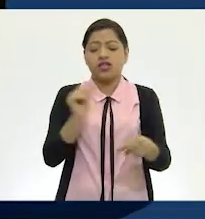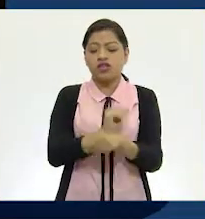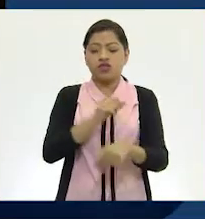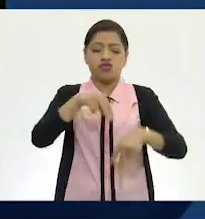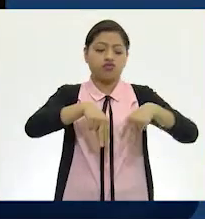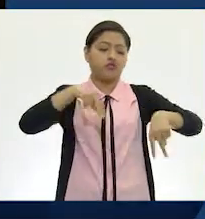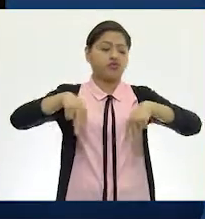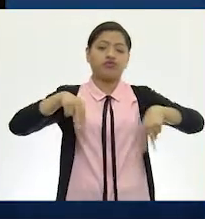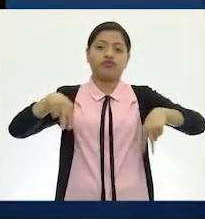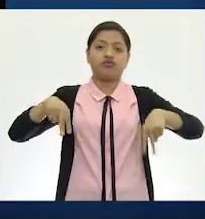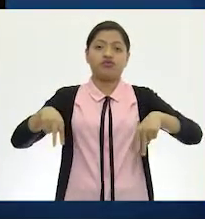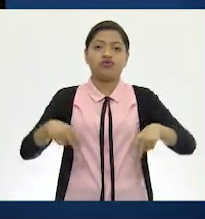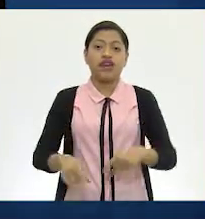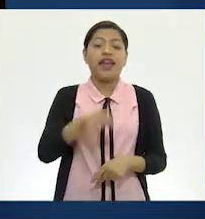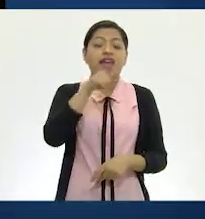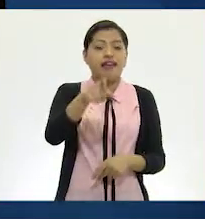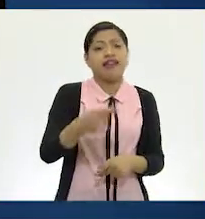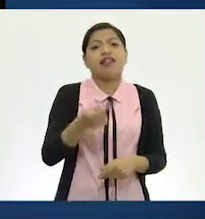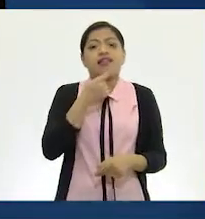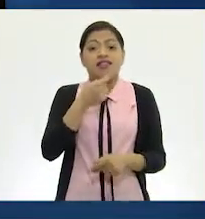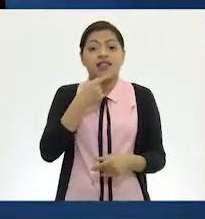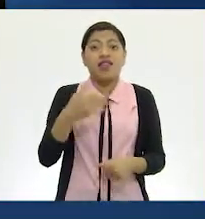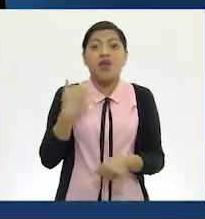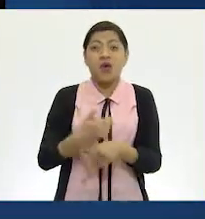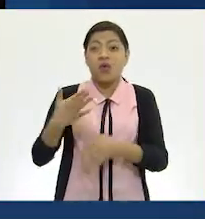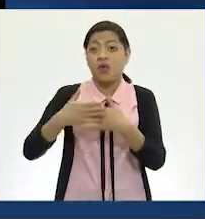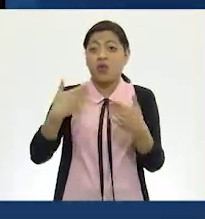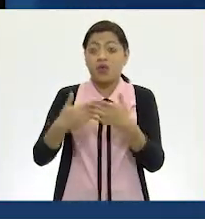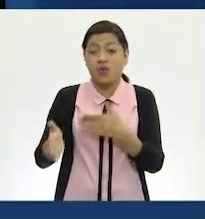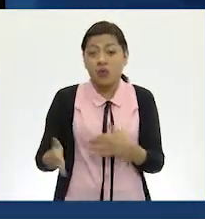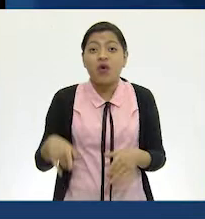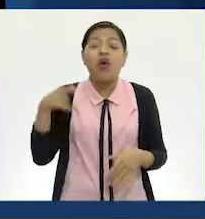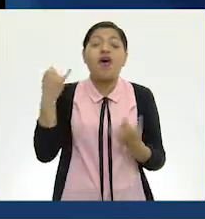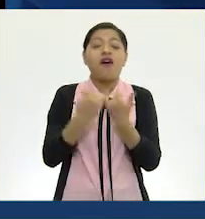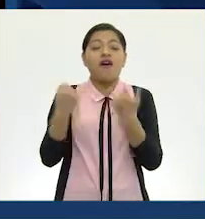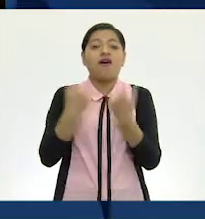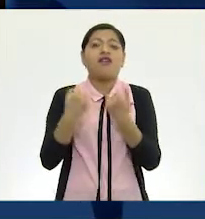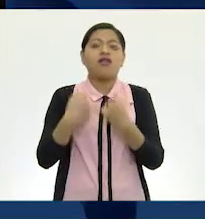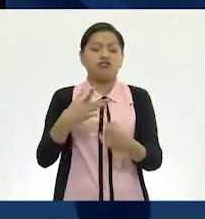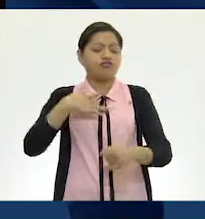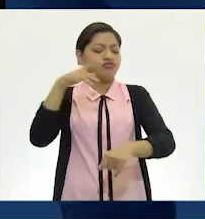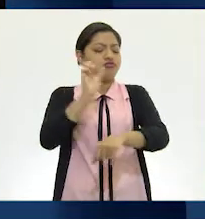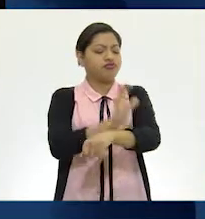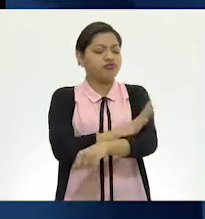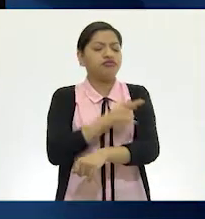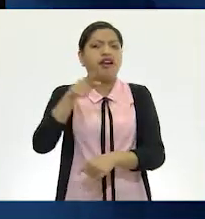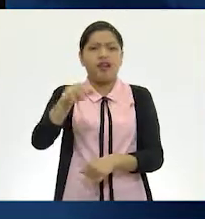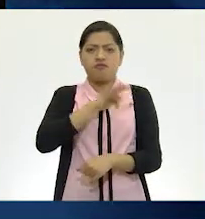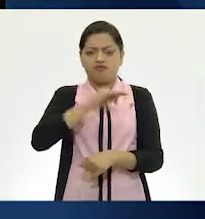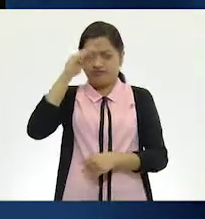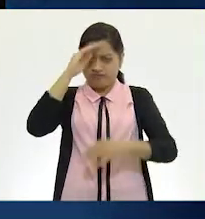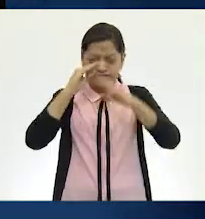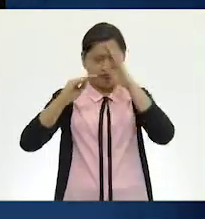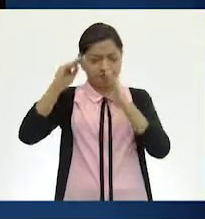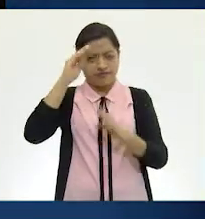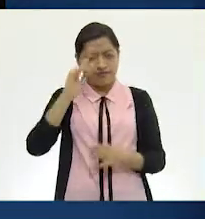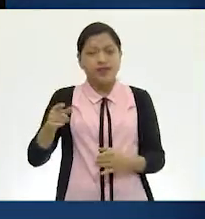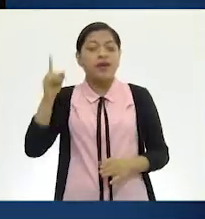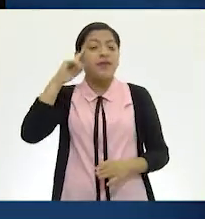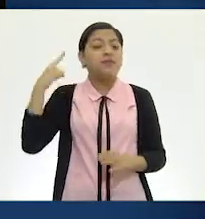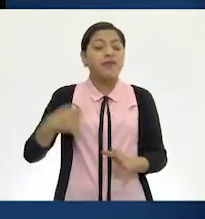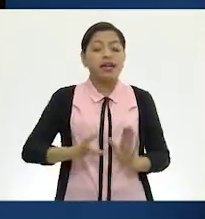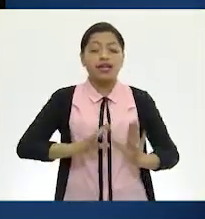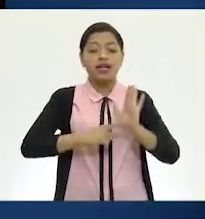niño contemporáneo también, ¿no?, sensible y racional, pues, para llevarlo a través de todos los temas